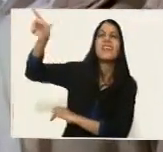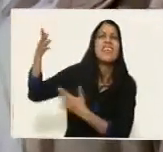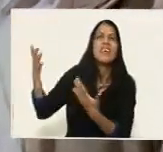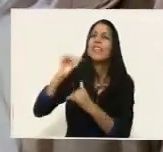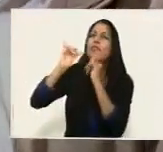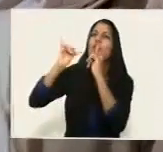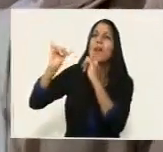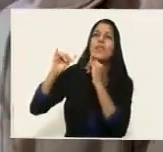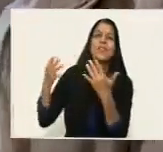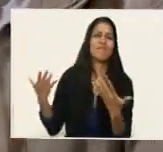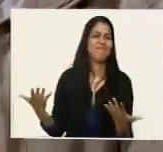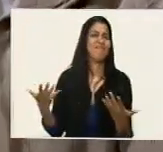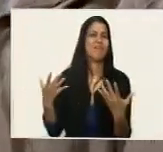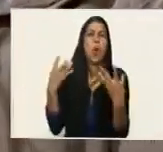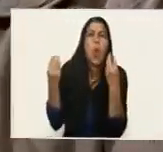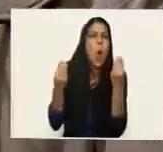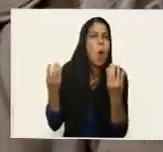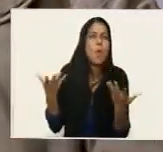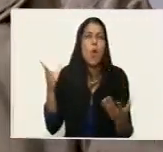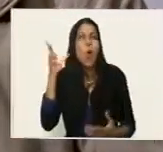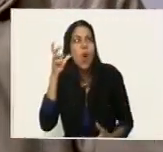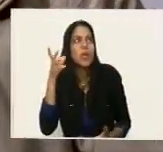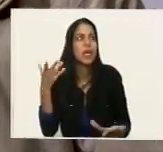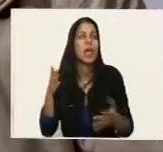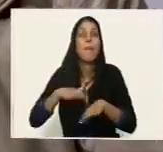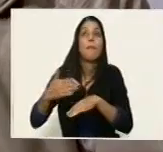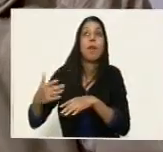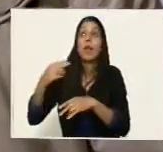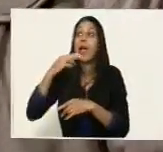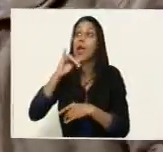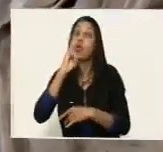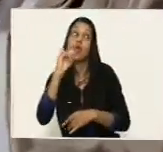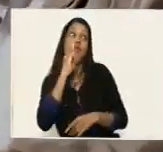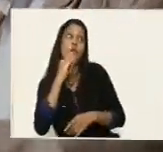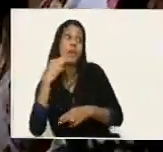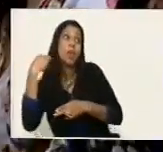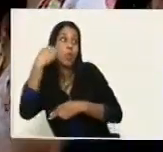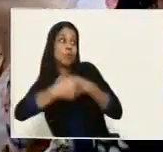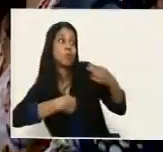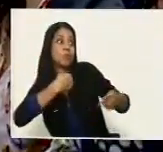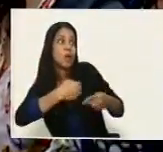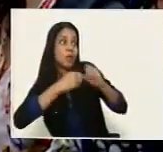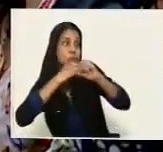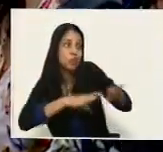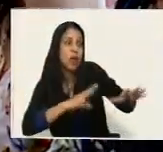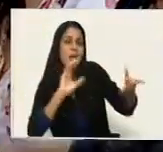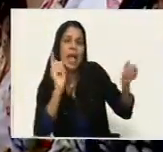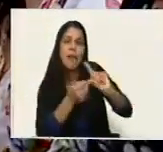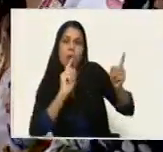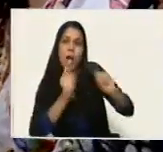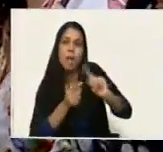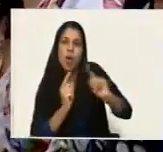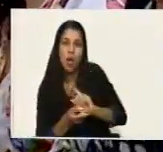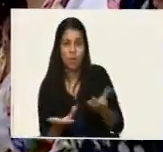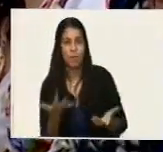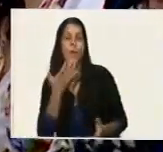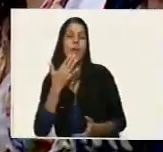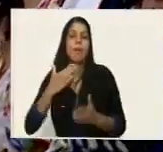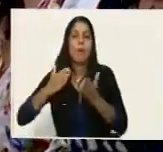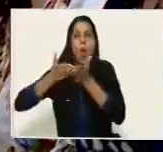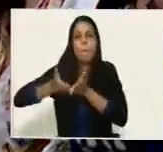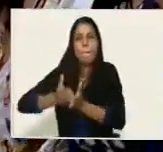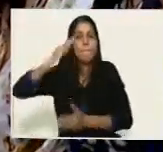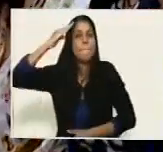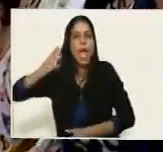barcos, ¿verdad? Tergiversadas. Llegaban la traían unos marinos, eran